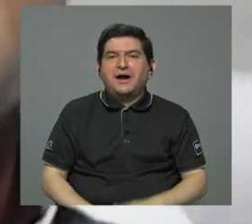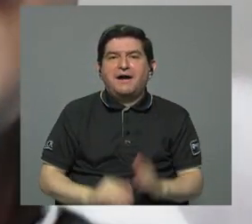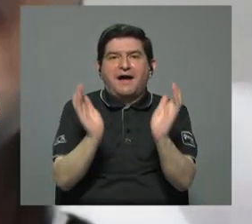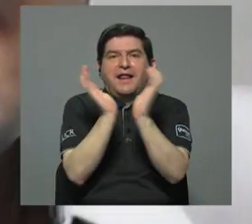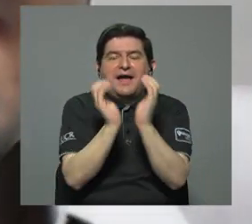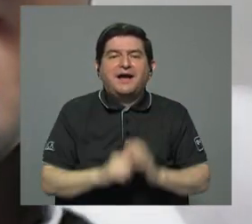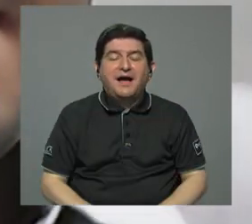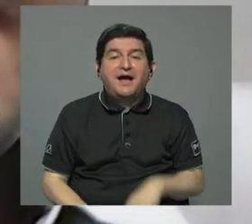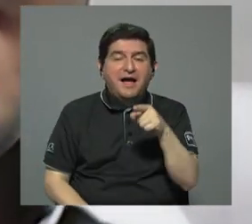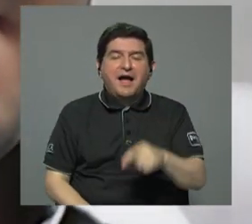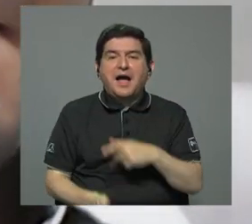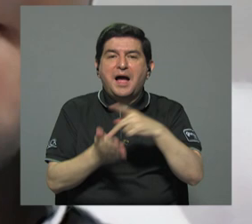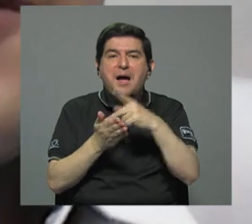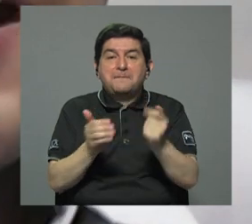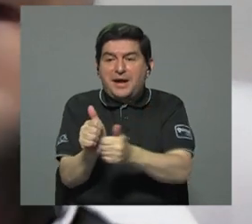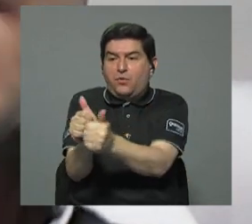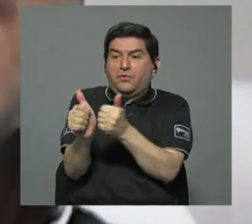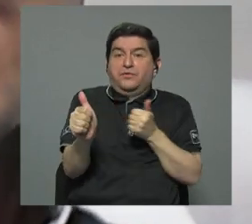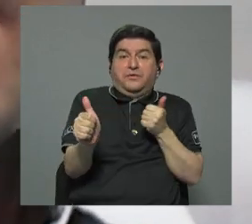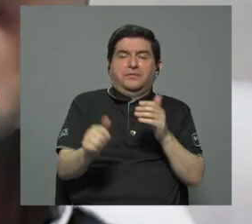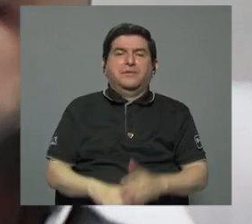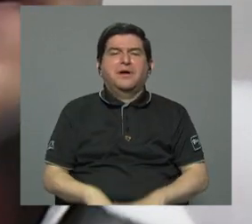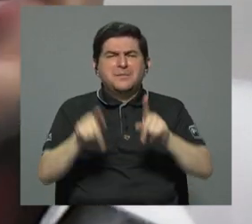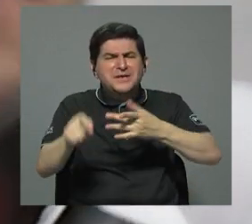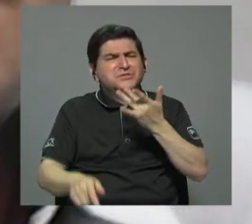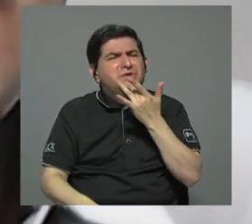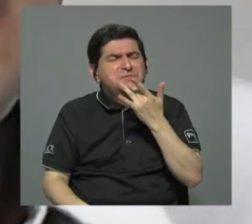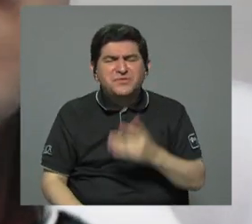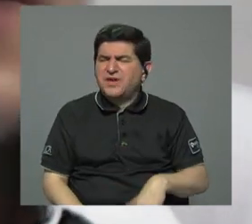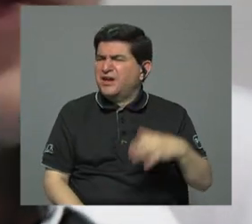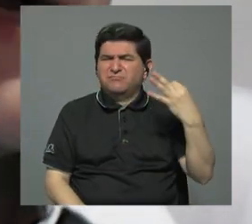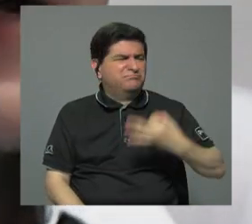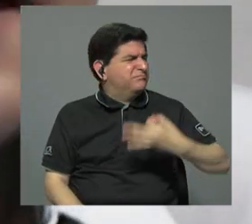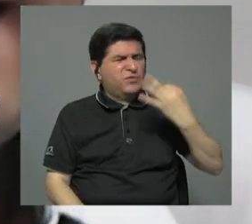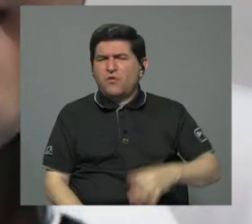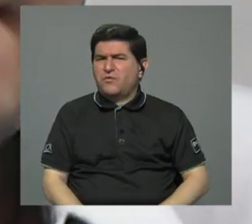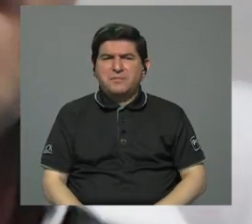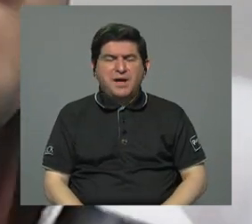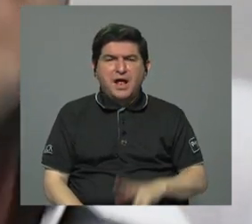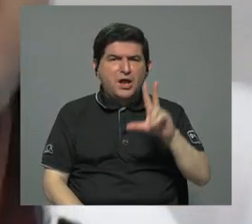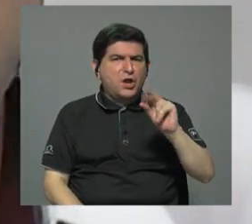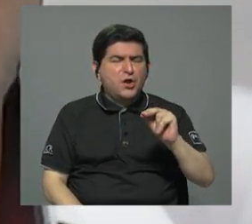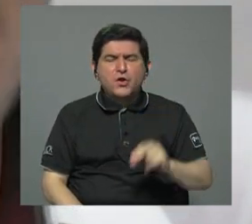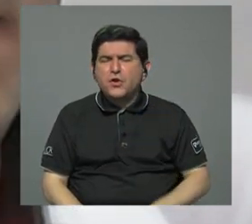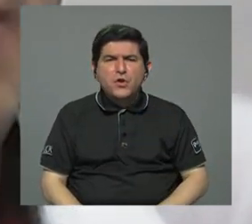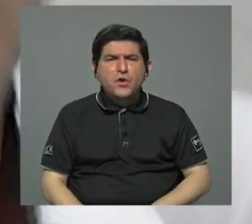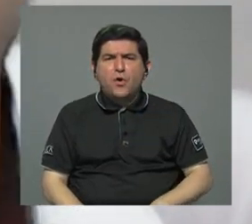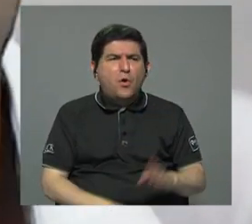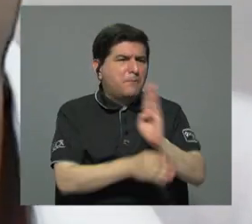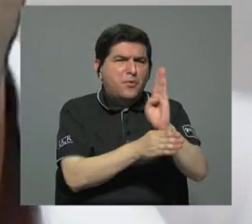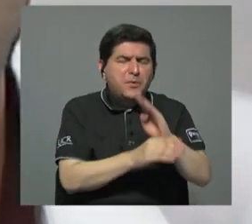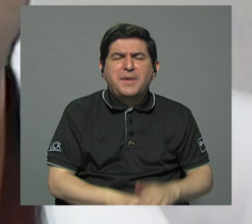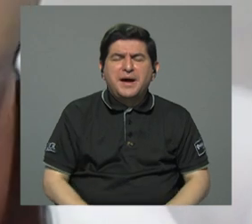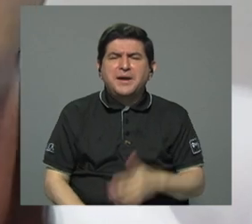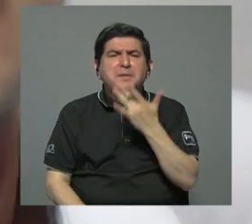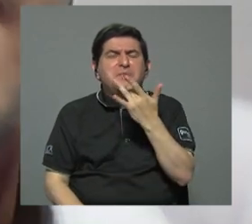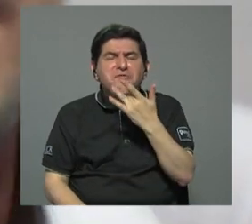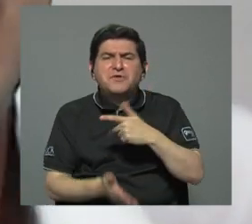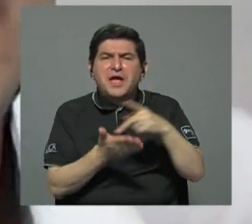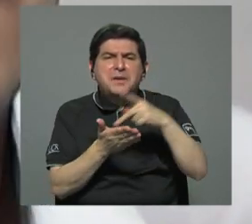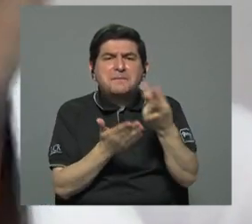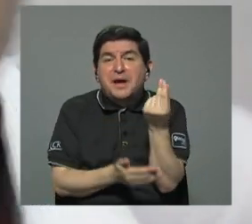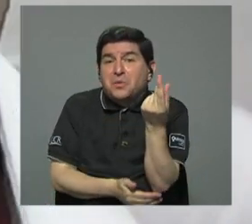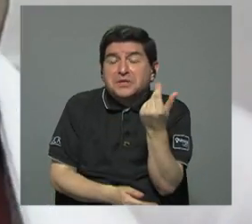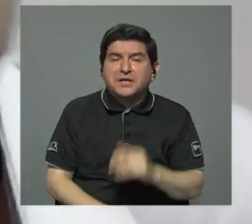al final, prefieren esas personas estar en informalidad, no estar bancarizadas, recibir pagos en efectivo o por simple móvil, lo que sea, y al